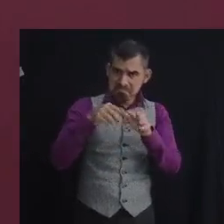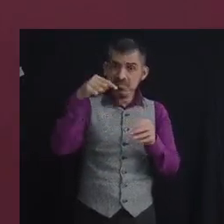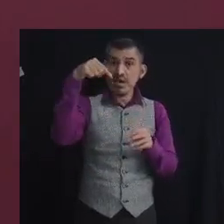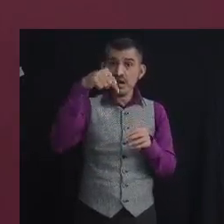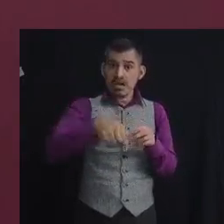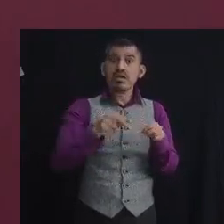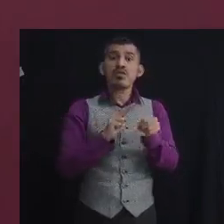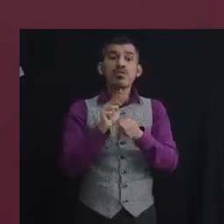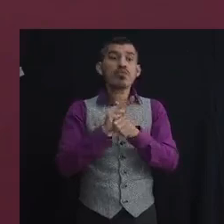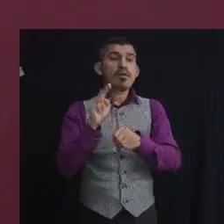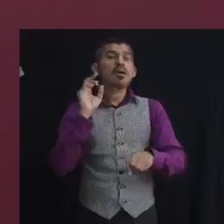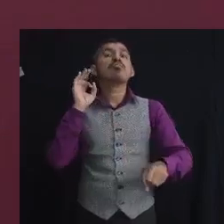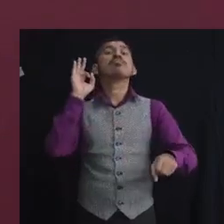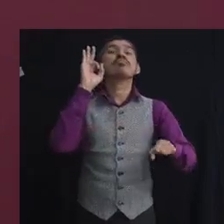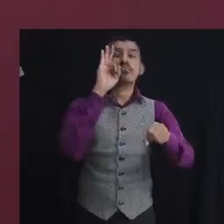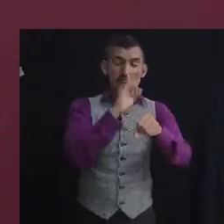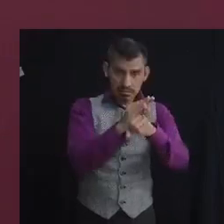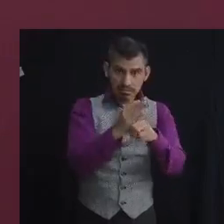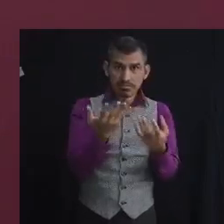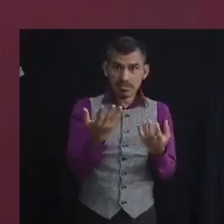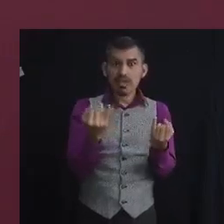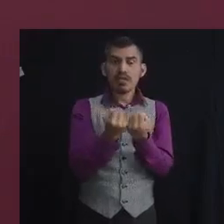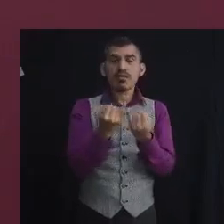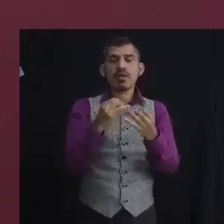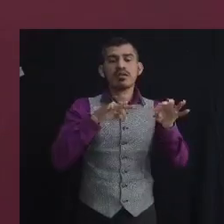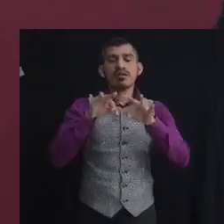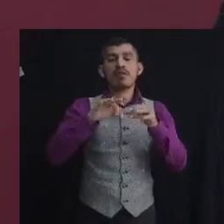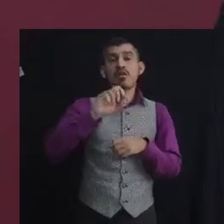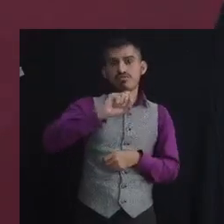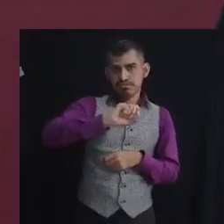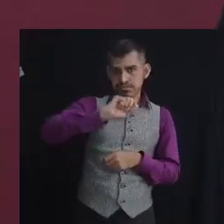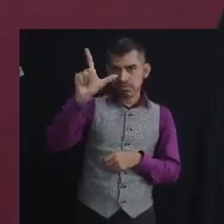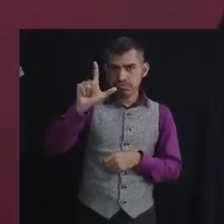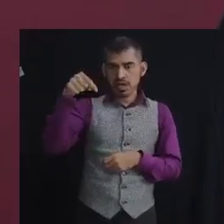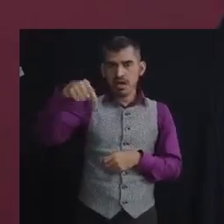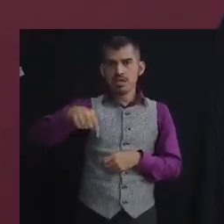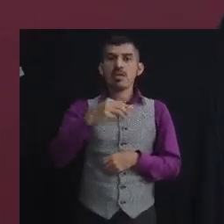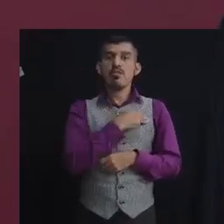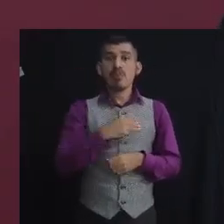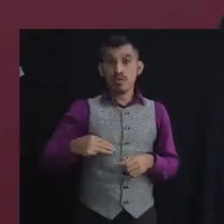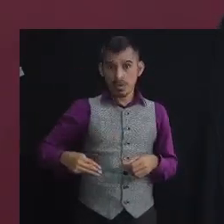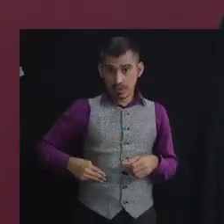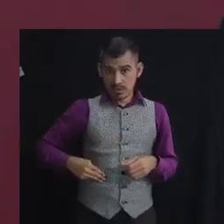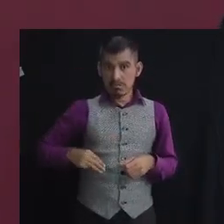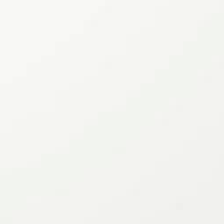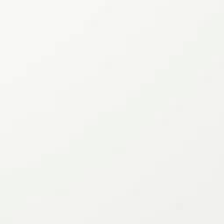de seguir profesionalizando el trabajo de la administración municipal.